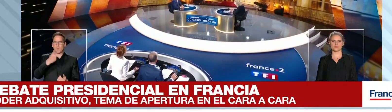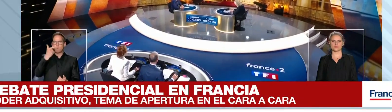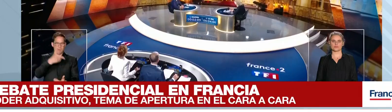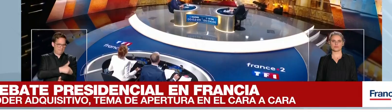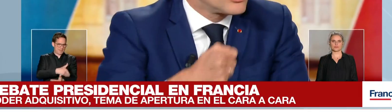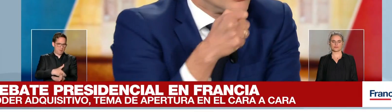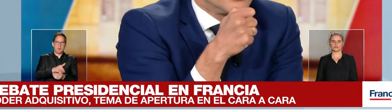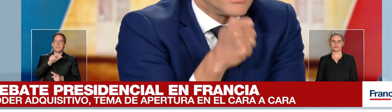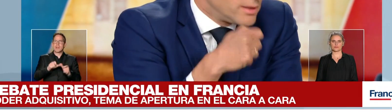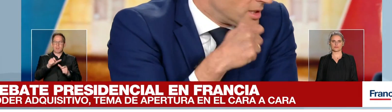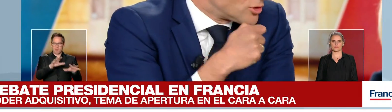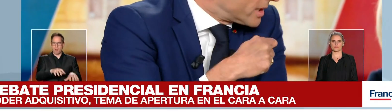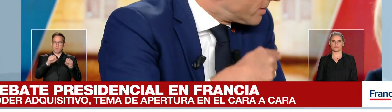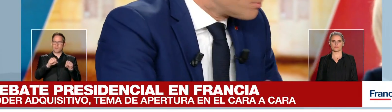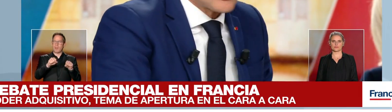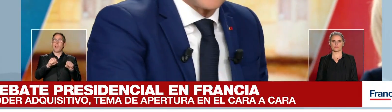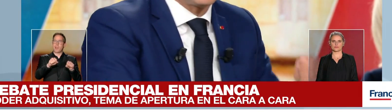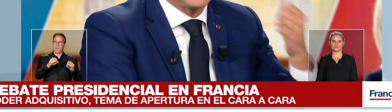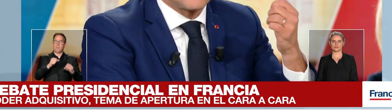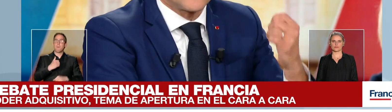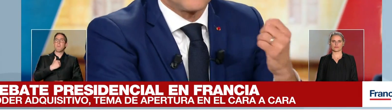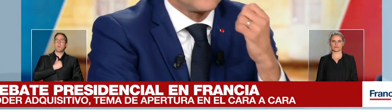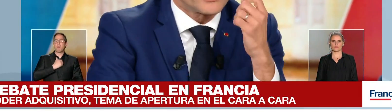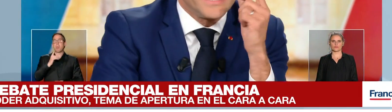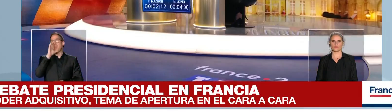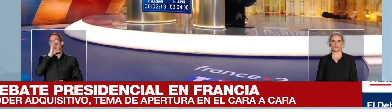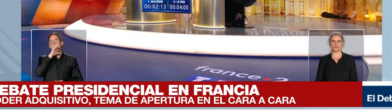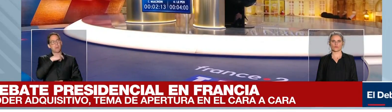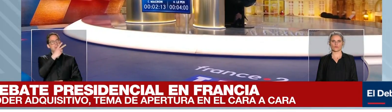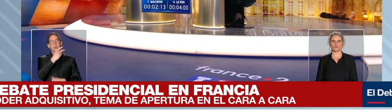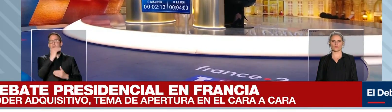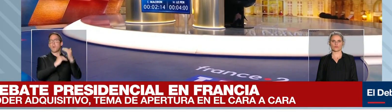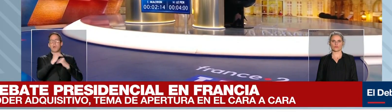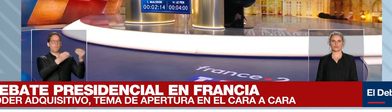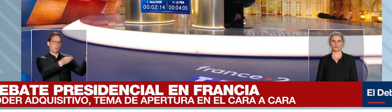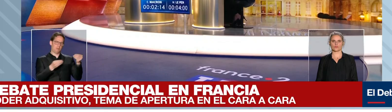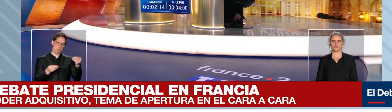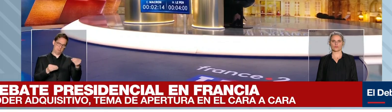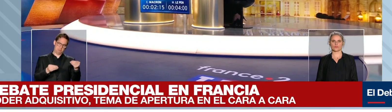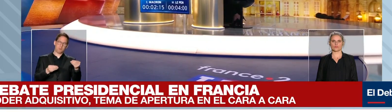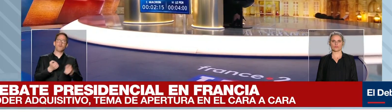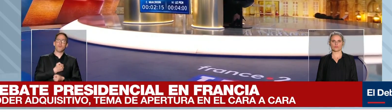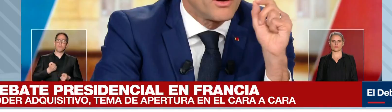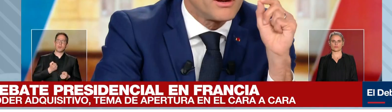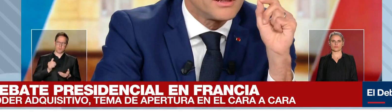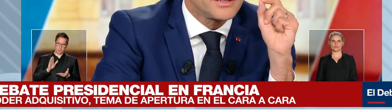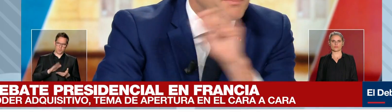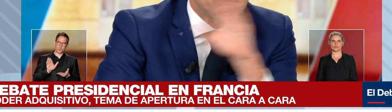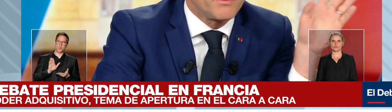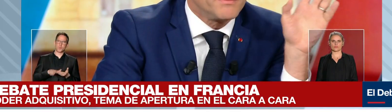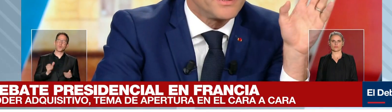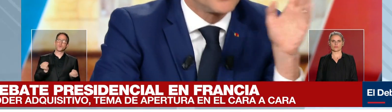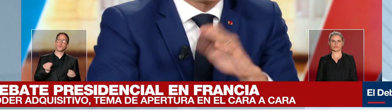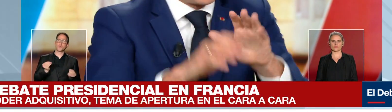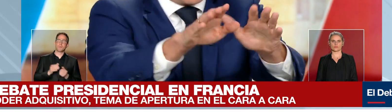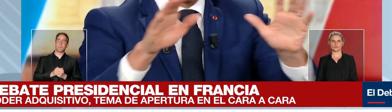de empleos, de pagos, porque yo acabo de mirar su programa y ni siquiera existe la